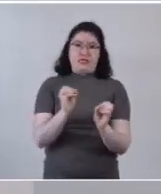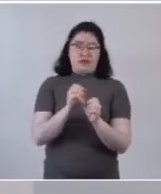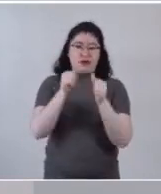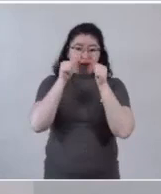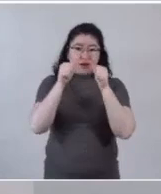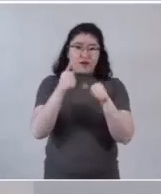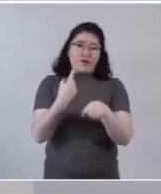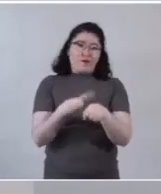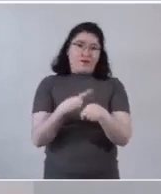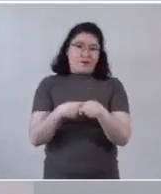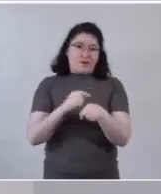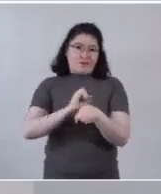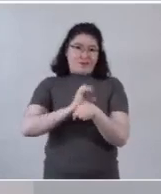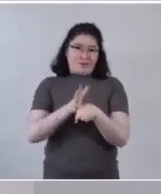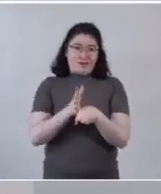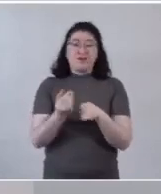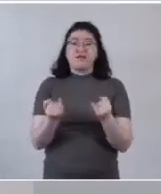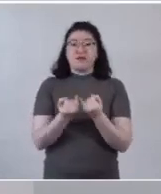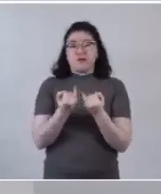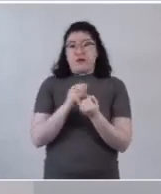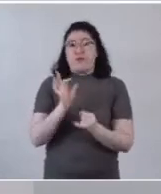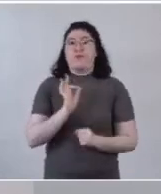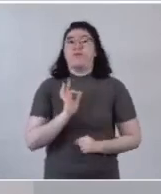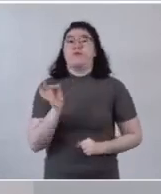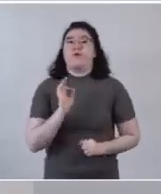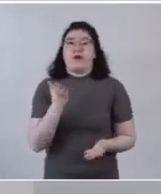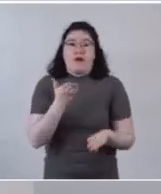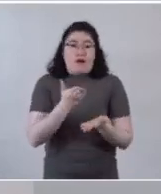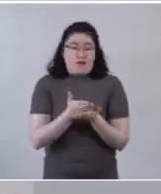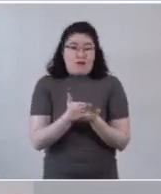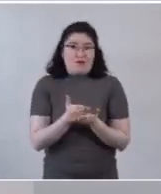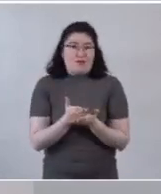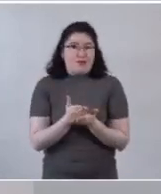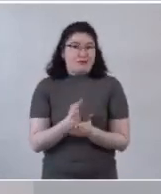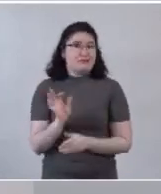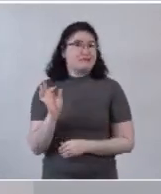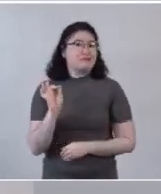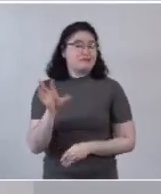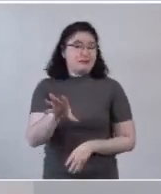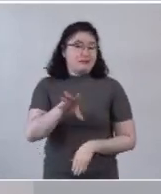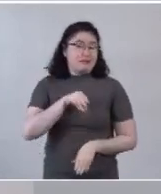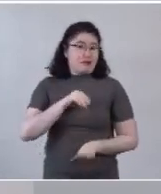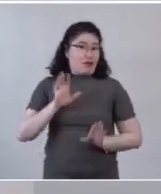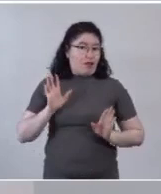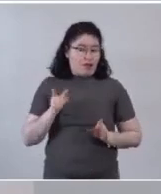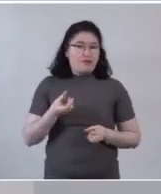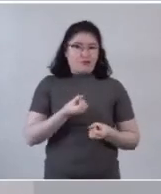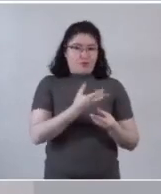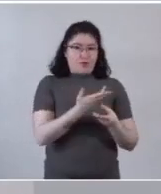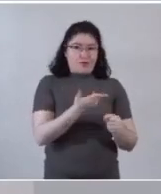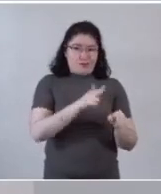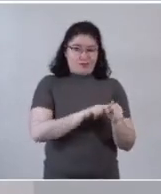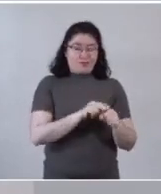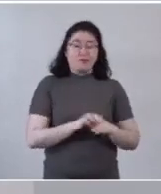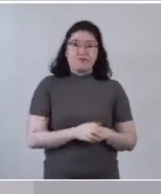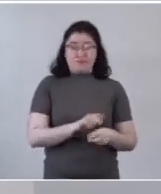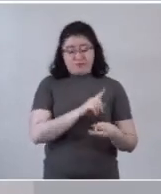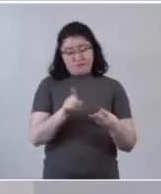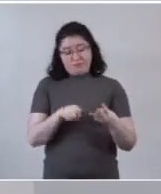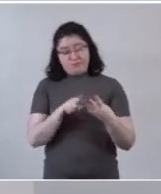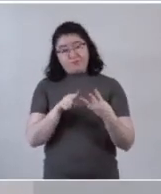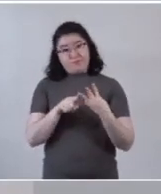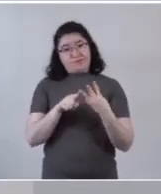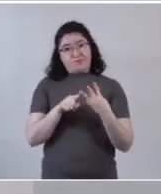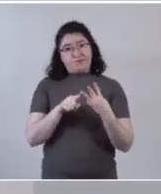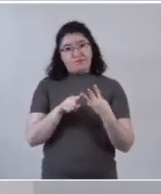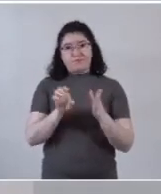que pueden llegar a recibir pacientes COVID y pudiera llegar a haber un contagio. Después se distribuyen, por